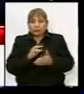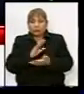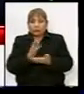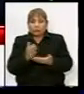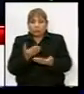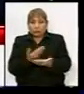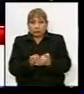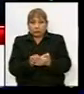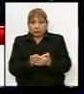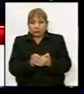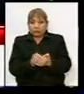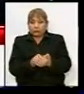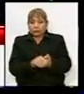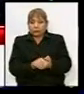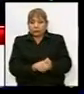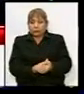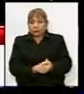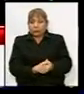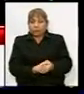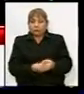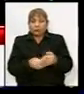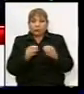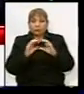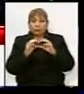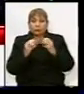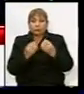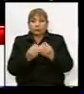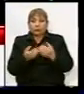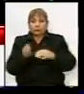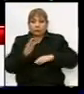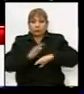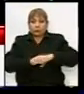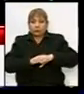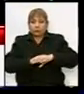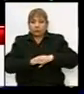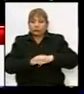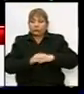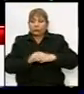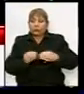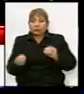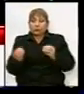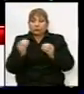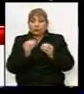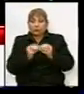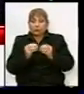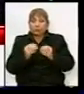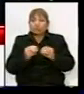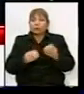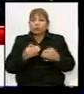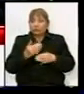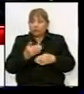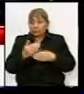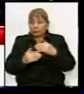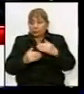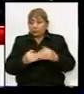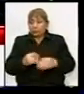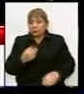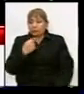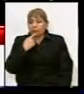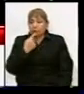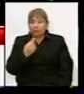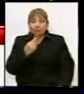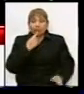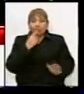de todos los de todos los partidos políticos respecto a esa disposición complementaria transitoria donde se